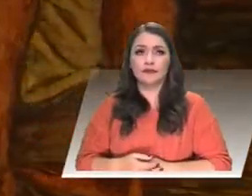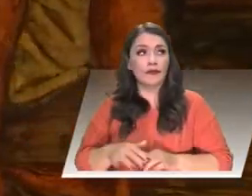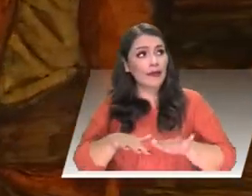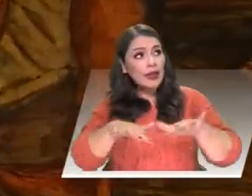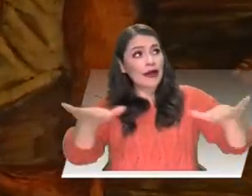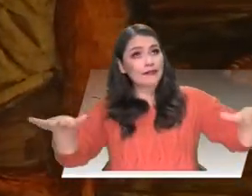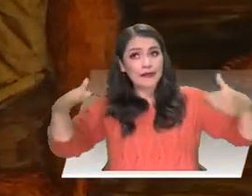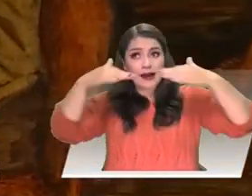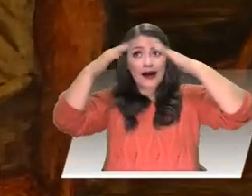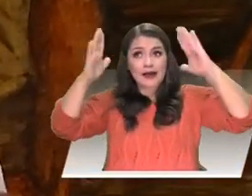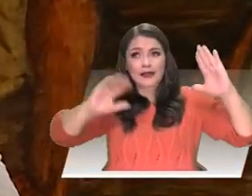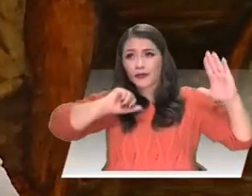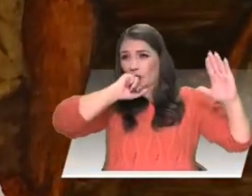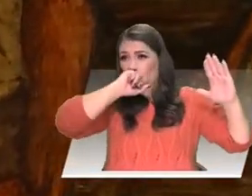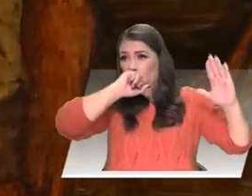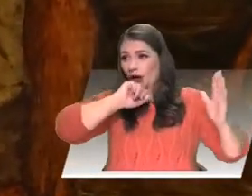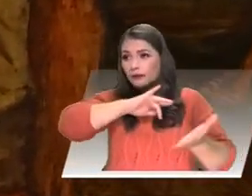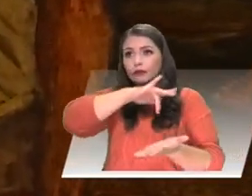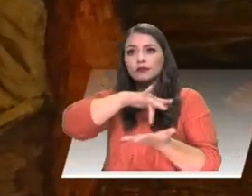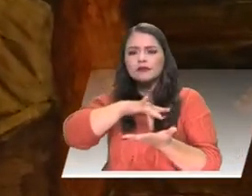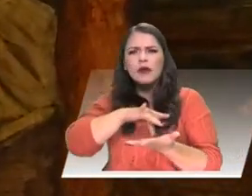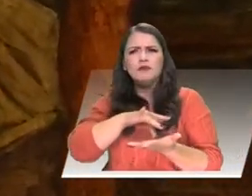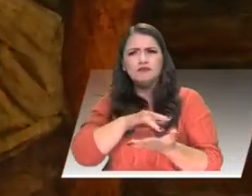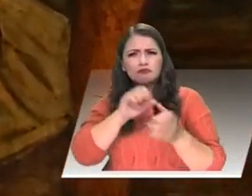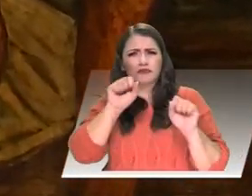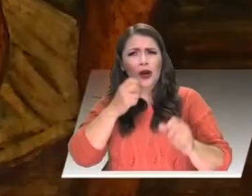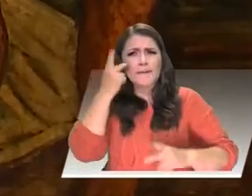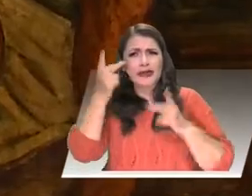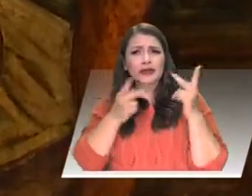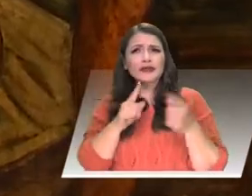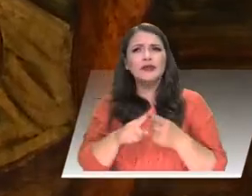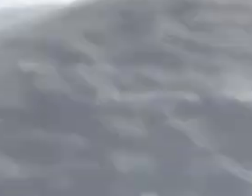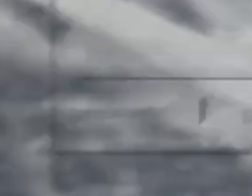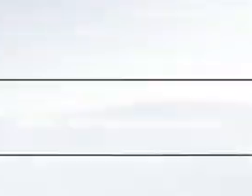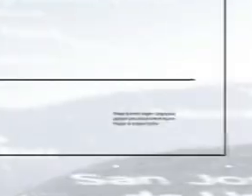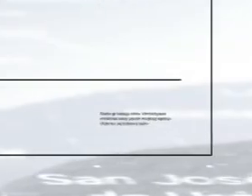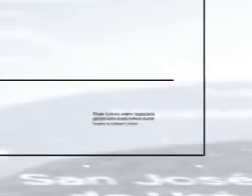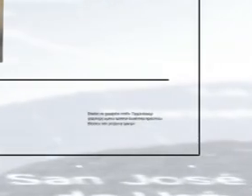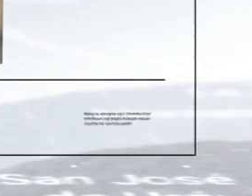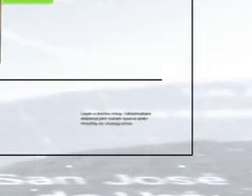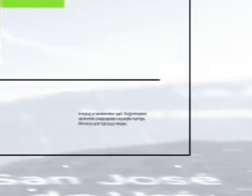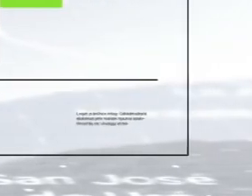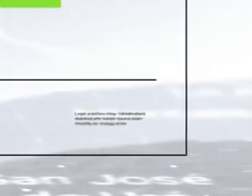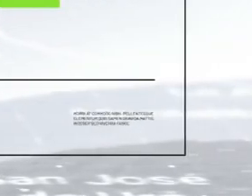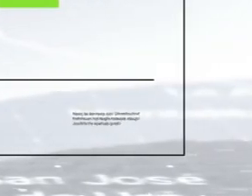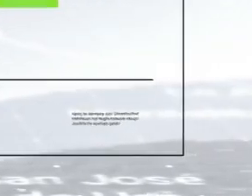patrimonial puede ser visitada por propios y turistas en la Comuna 4 de Medellín.